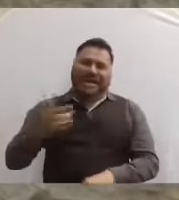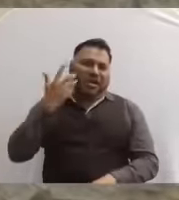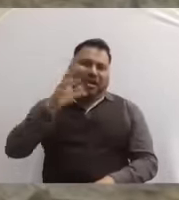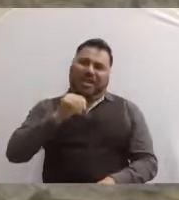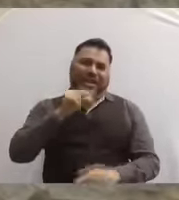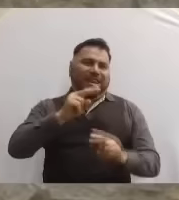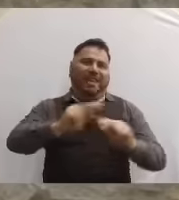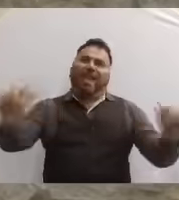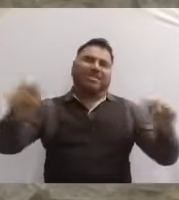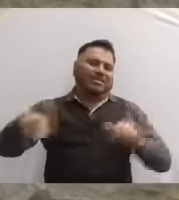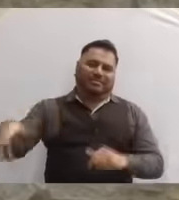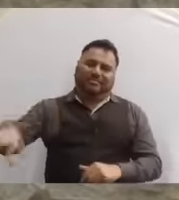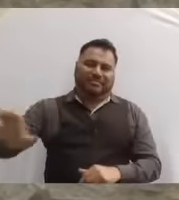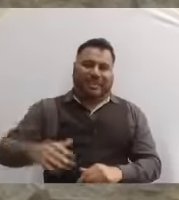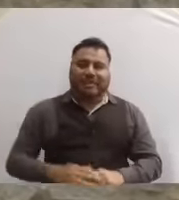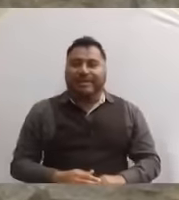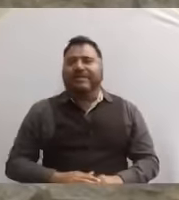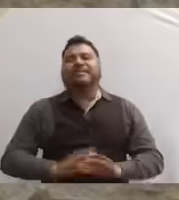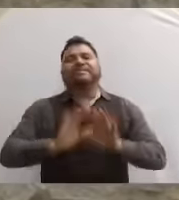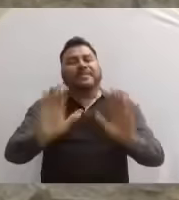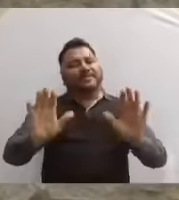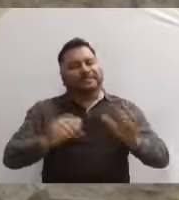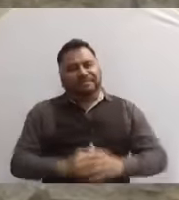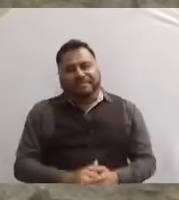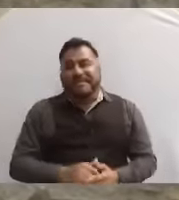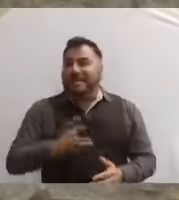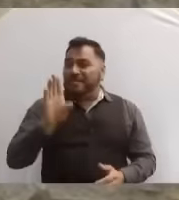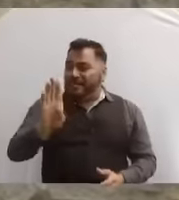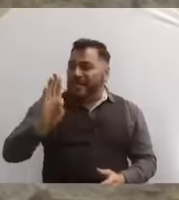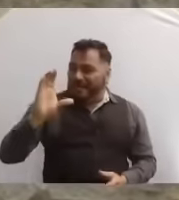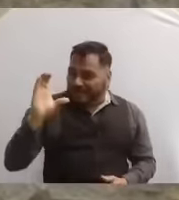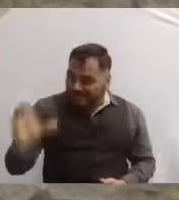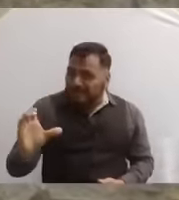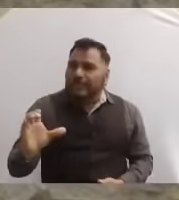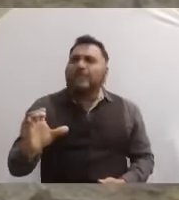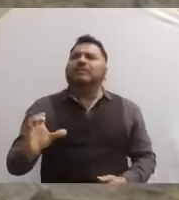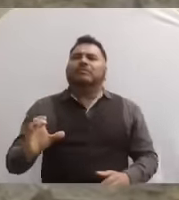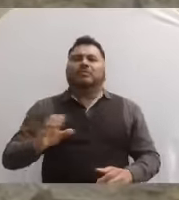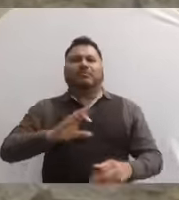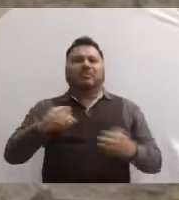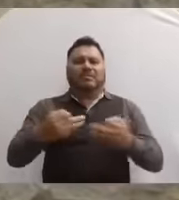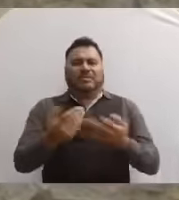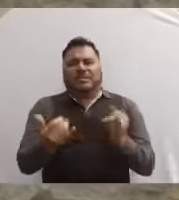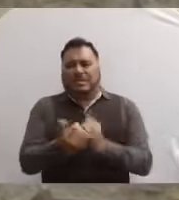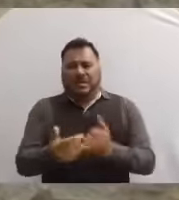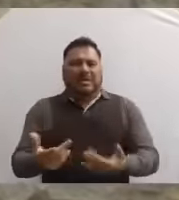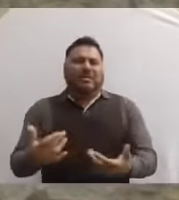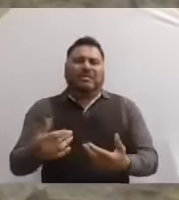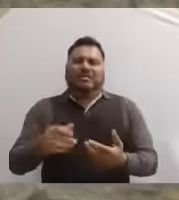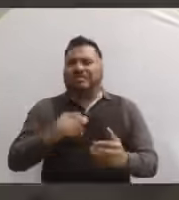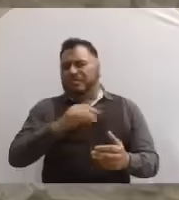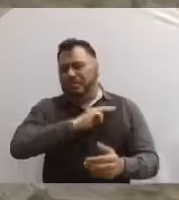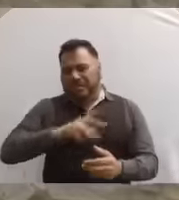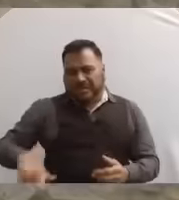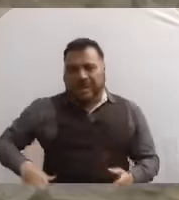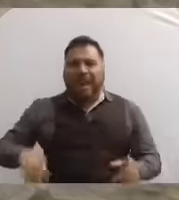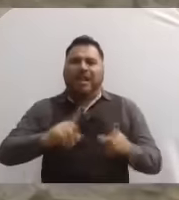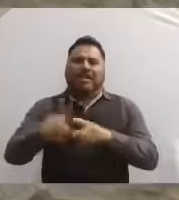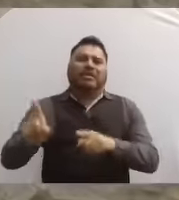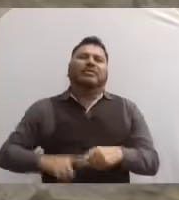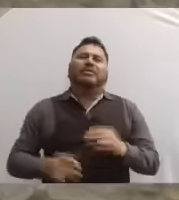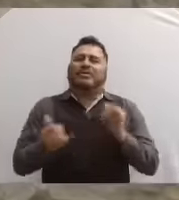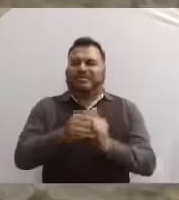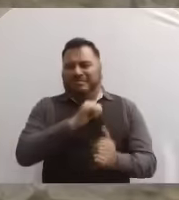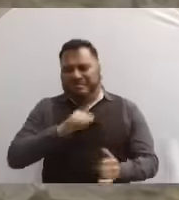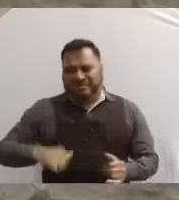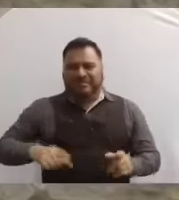nadie. En fin, Baja California, todas las alcaldías, todas las diputaciones federales,